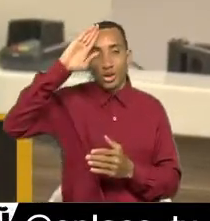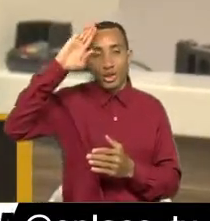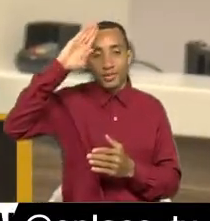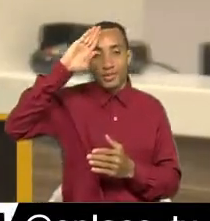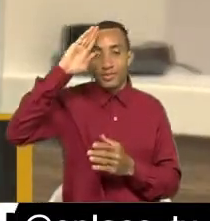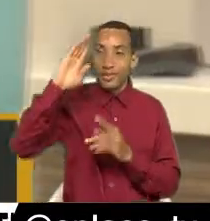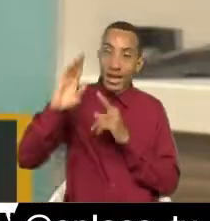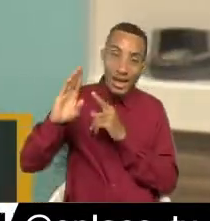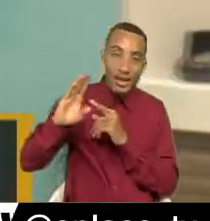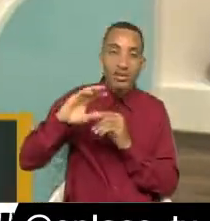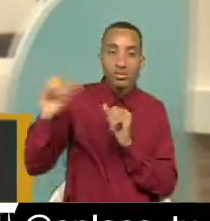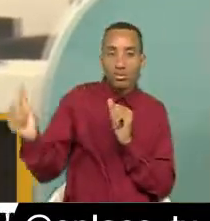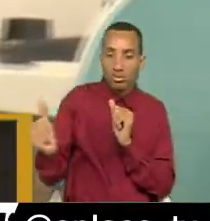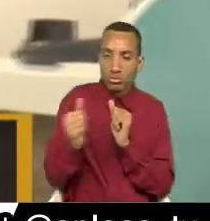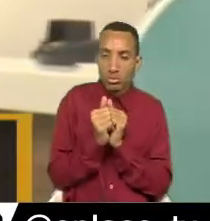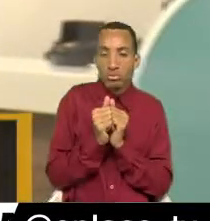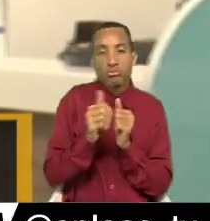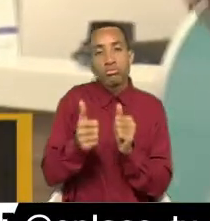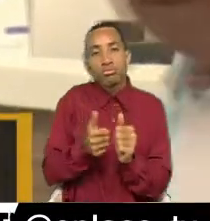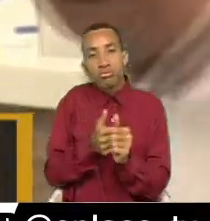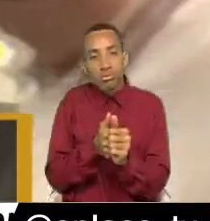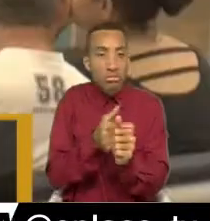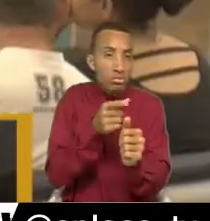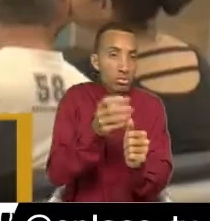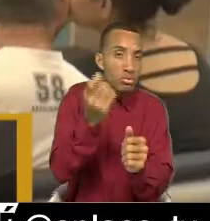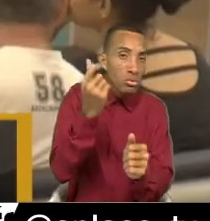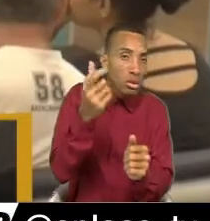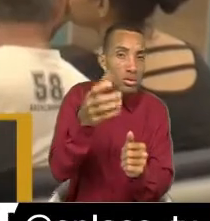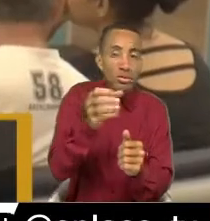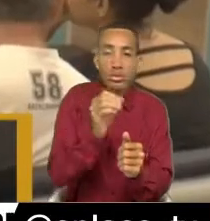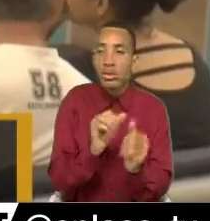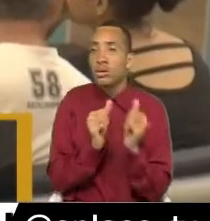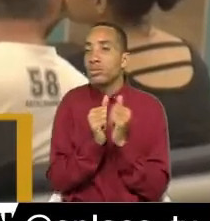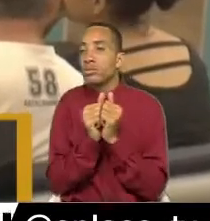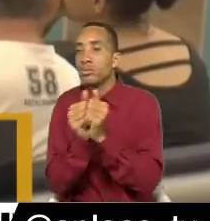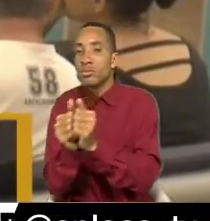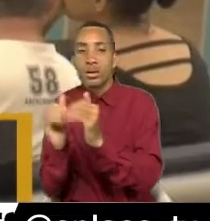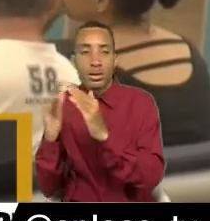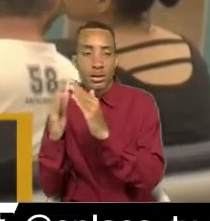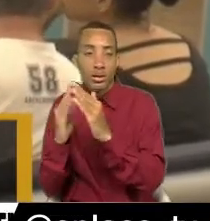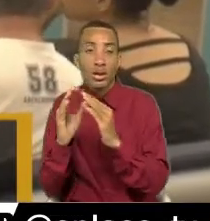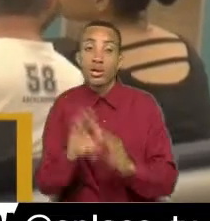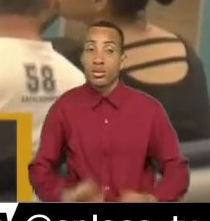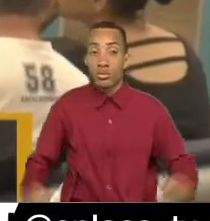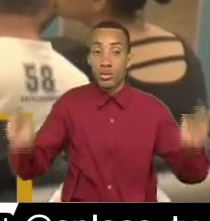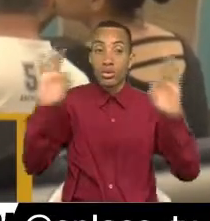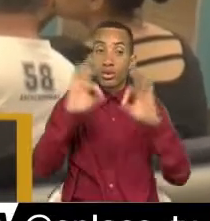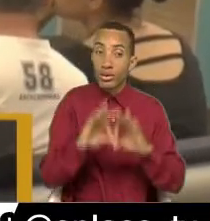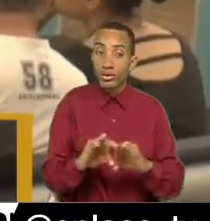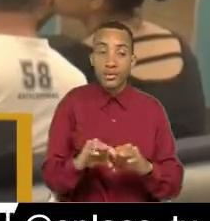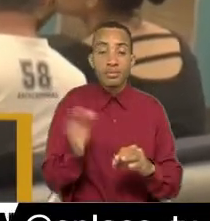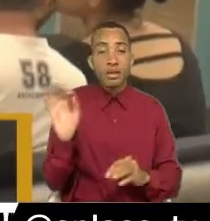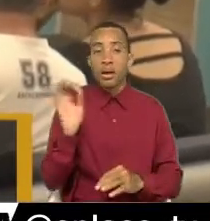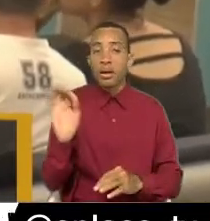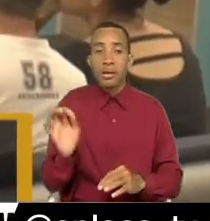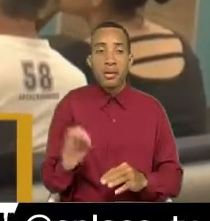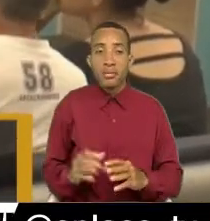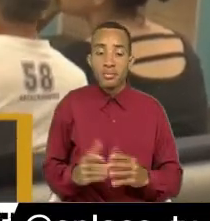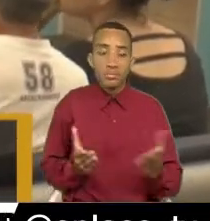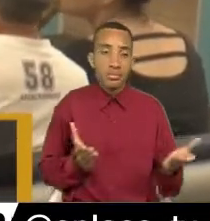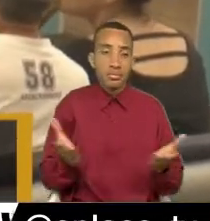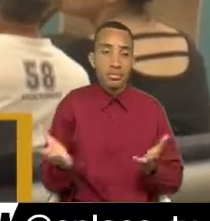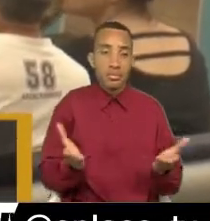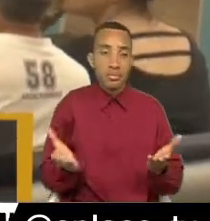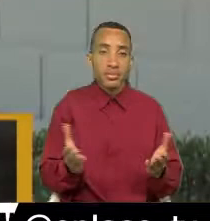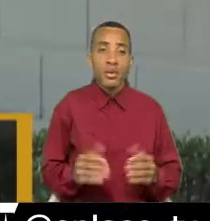Nacional, que ha sido importante durante lo corrido del año. En este caso no se hizo uso de este servicio y eso